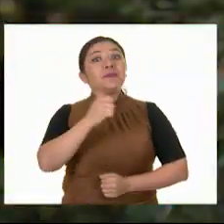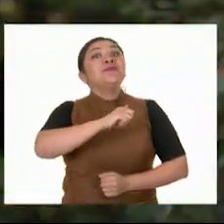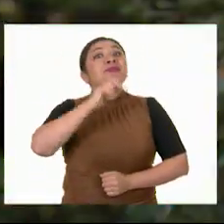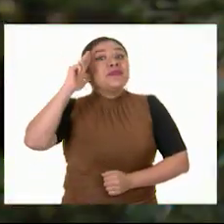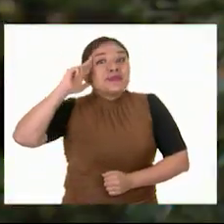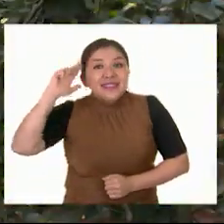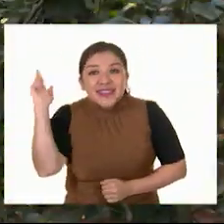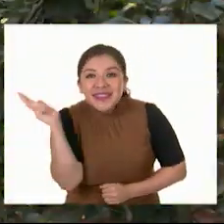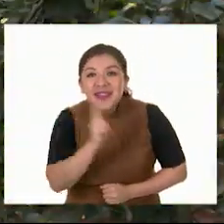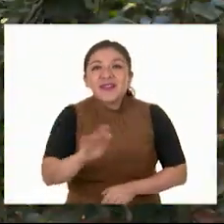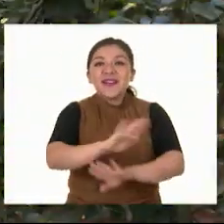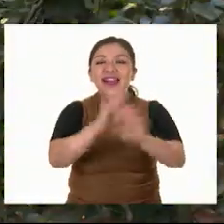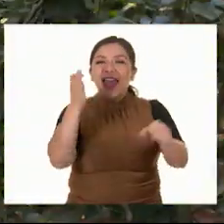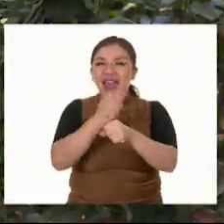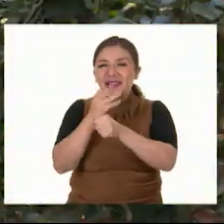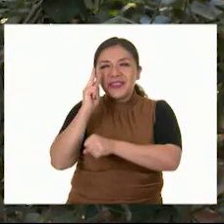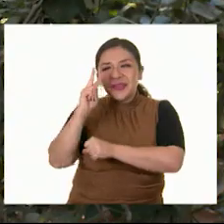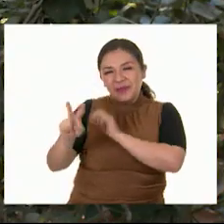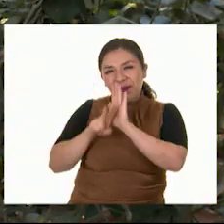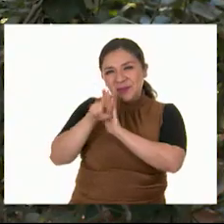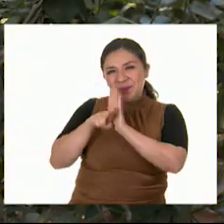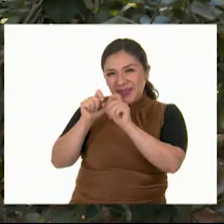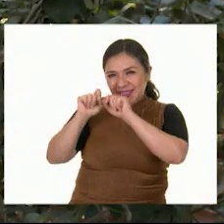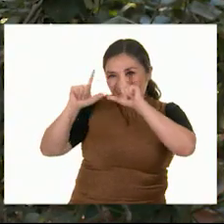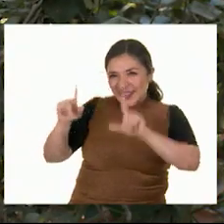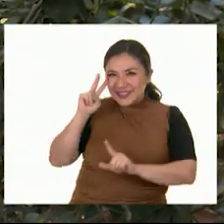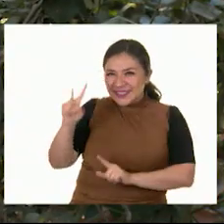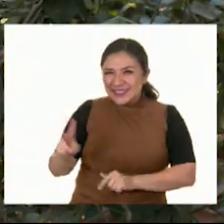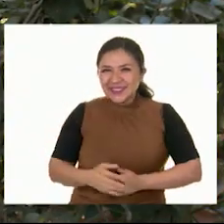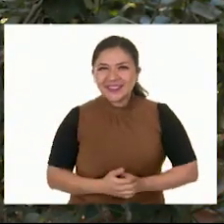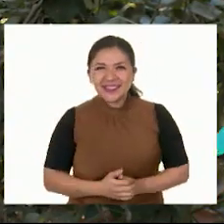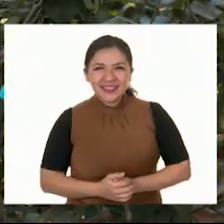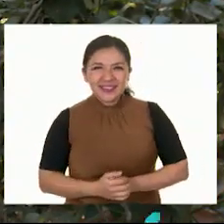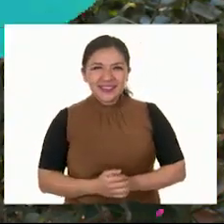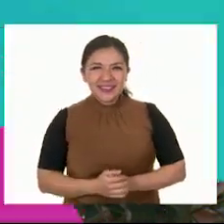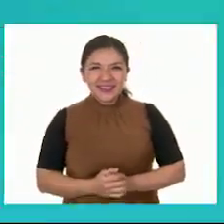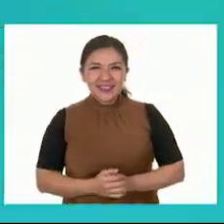¡Hola! ¡Vamos a ver el siguiente video!